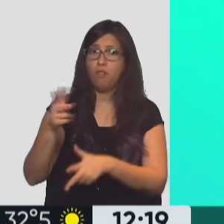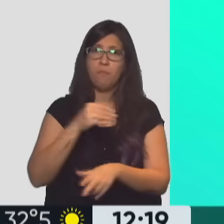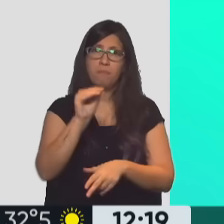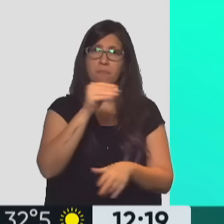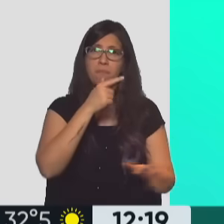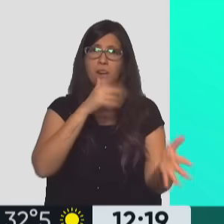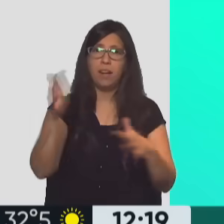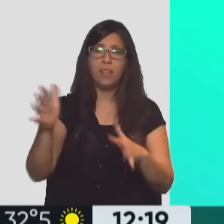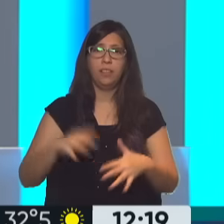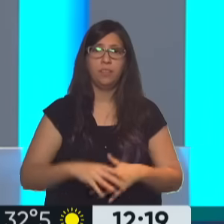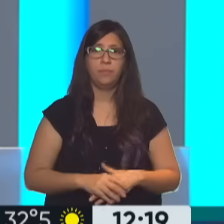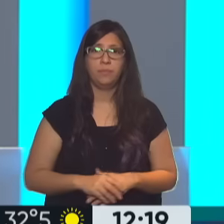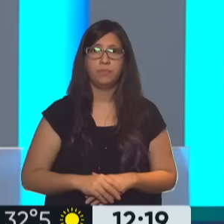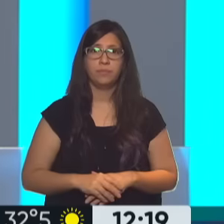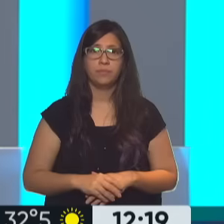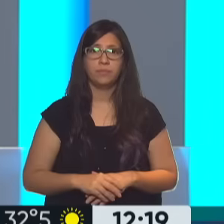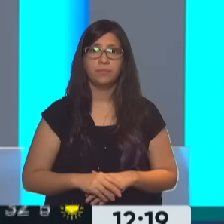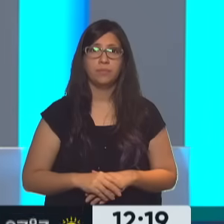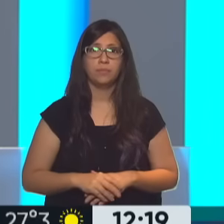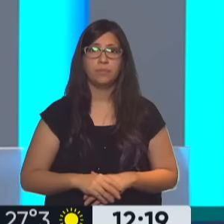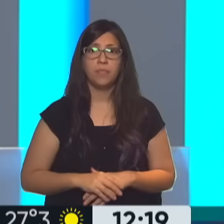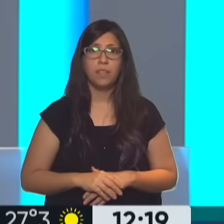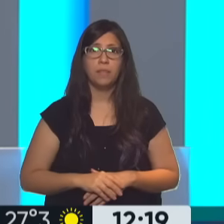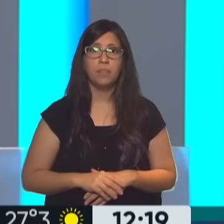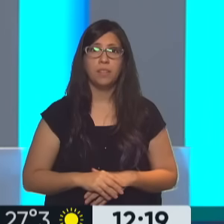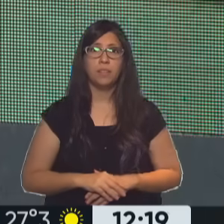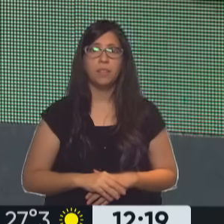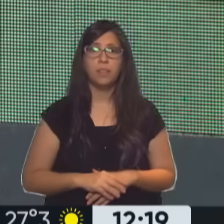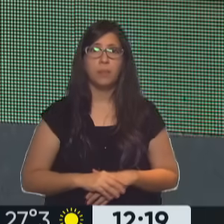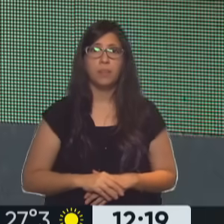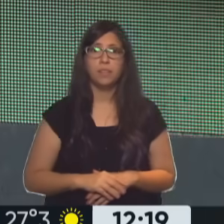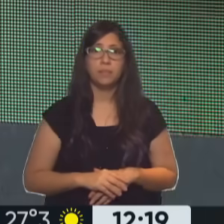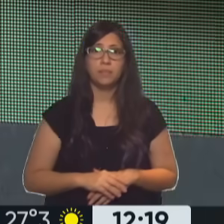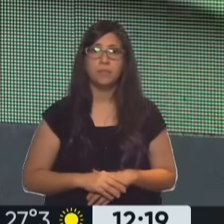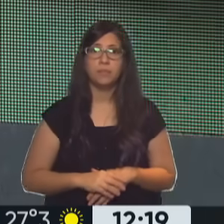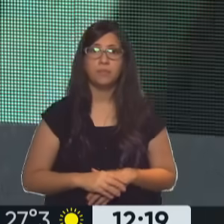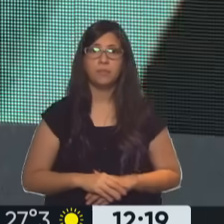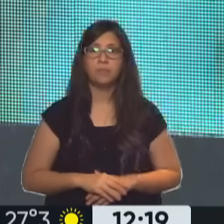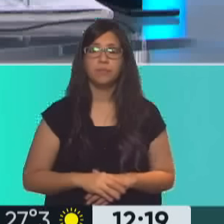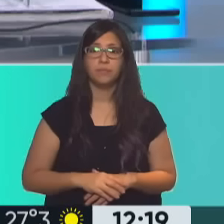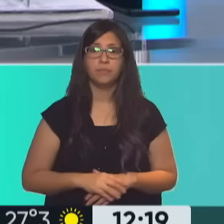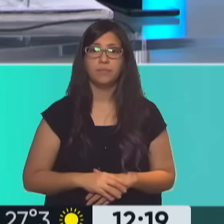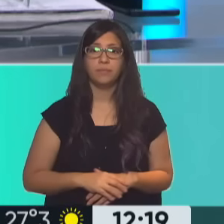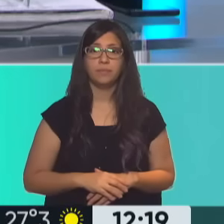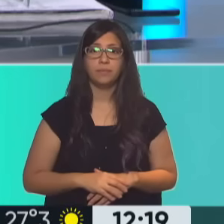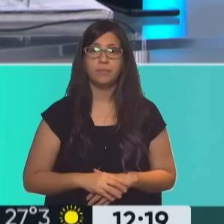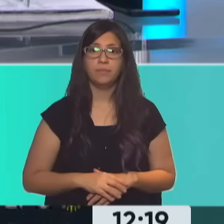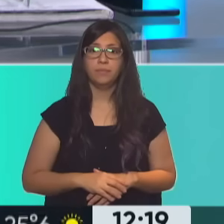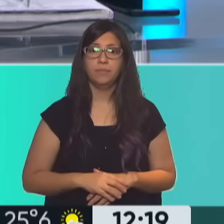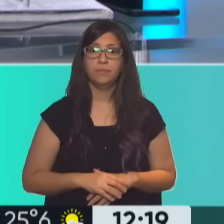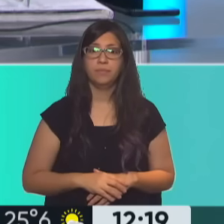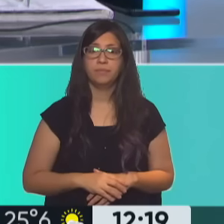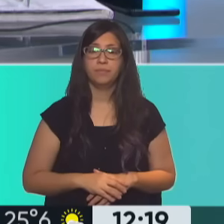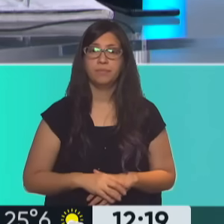muy similares diciendo que que los pesos hoy no valen nada uso una expresión todavía más escatológica para para referirse a que